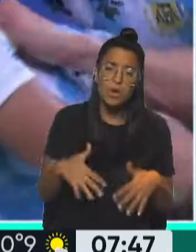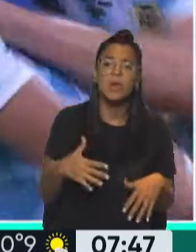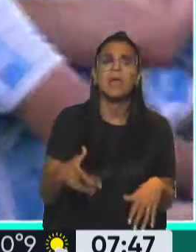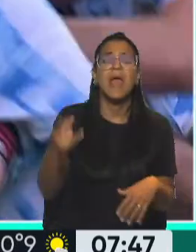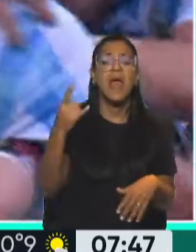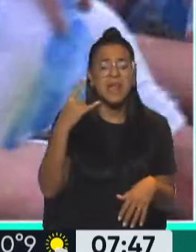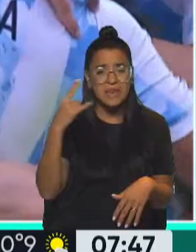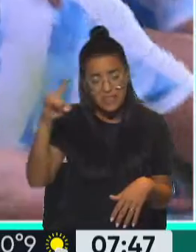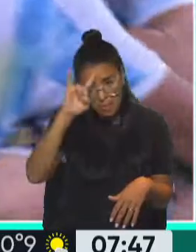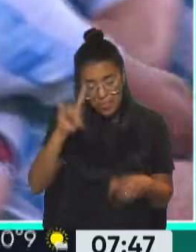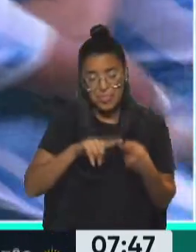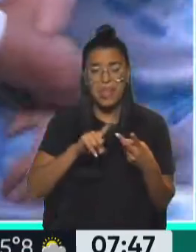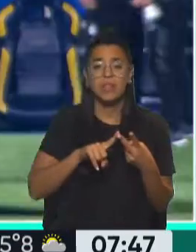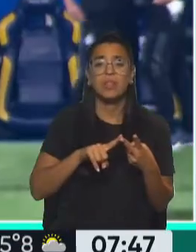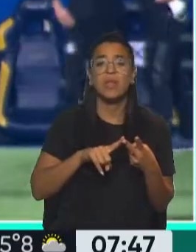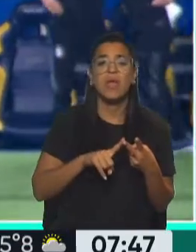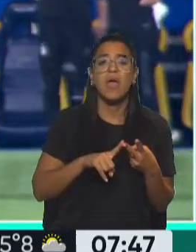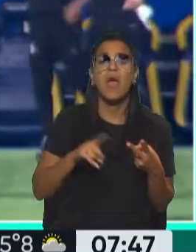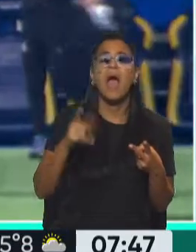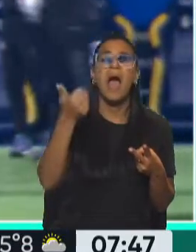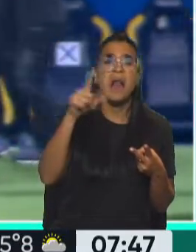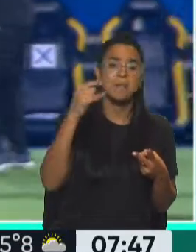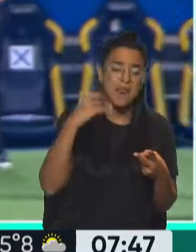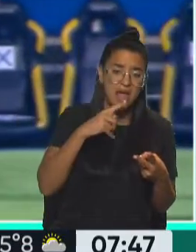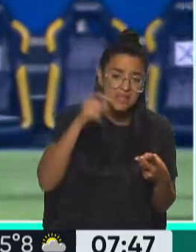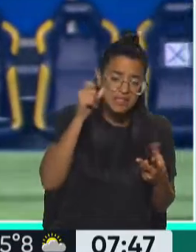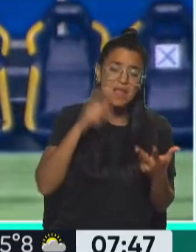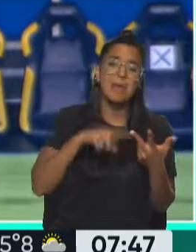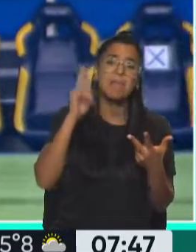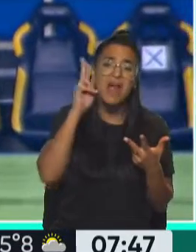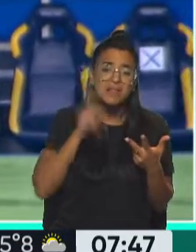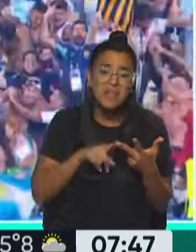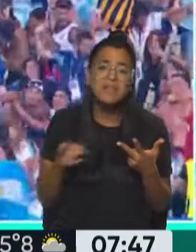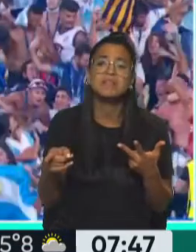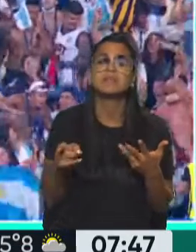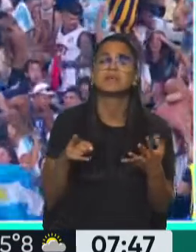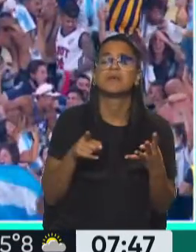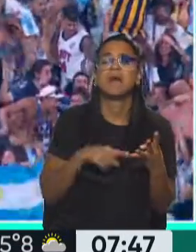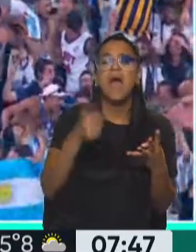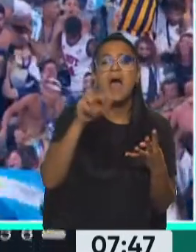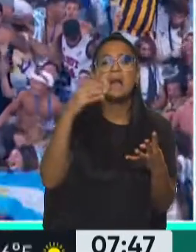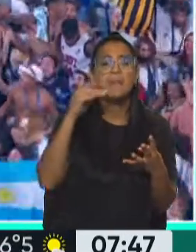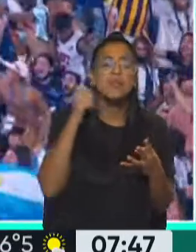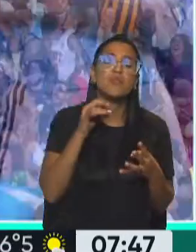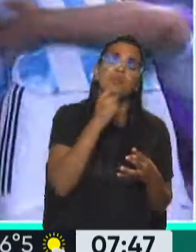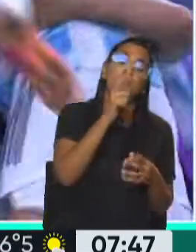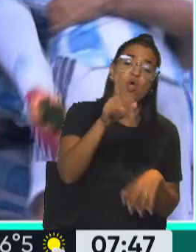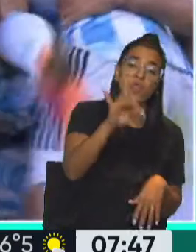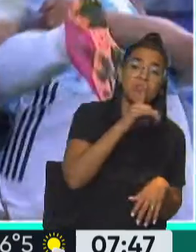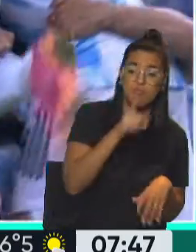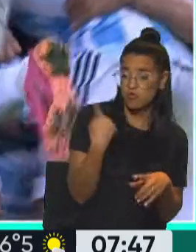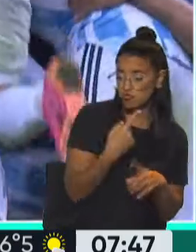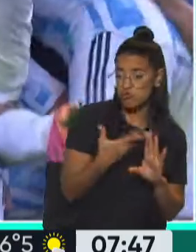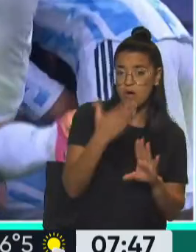en Independiente, trabajé en el Almirante Brown, trabajé en Platense. ¿Y cómo lo aceptaron los Armenio. técnicos? ¿Con qué técnicos? Porque bueno, nosotros recién